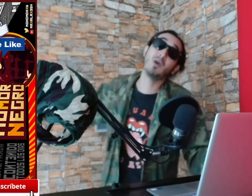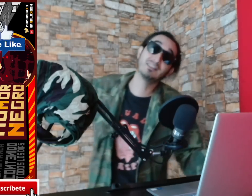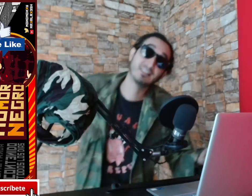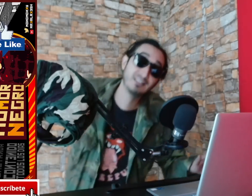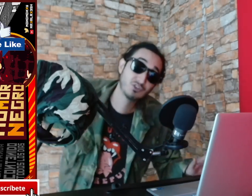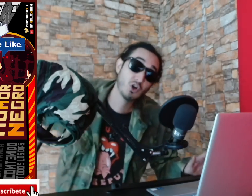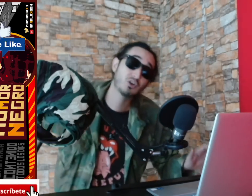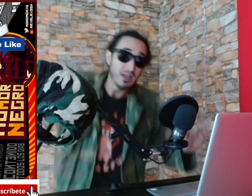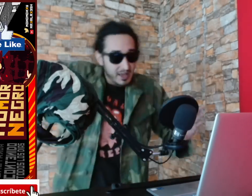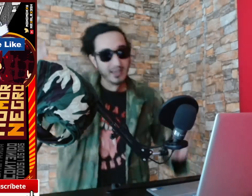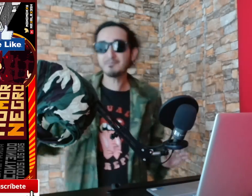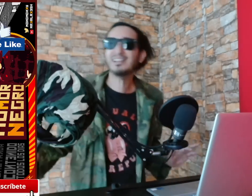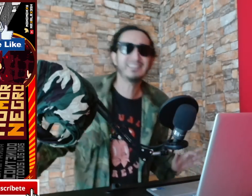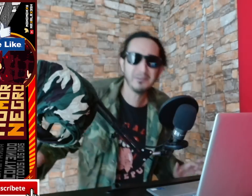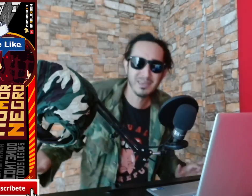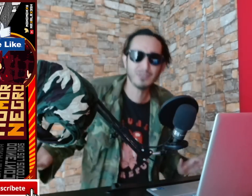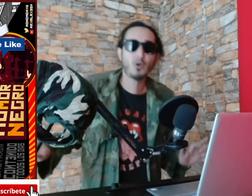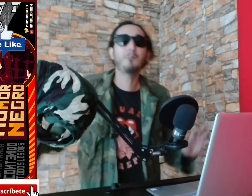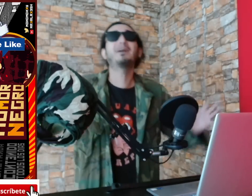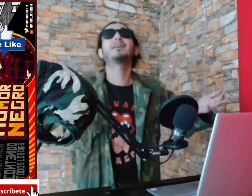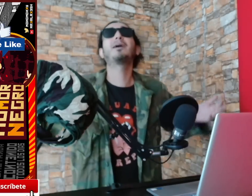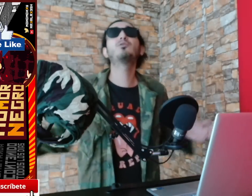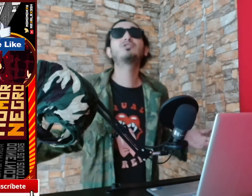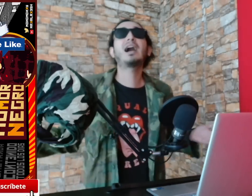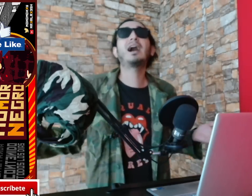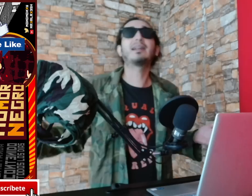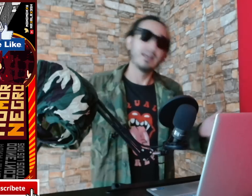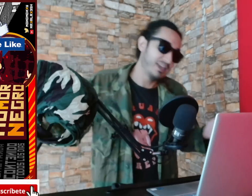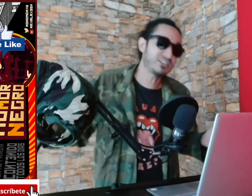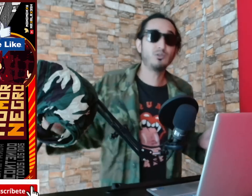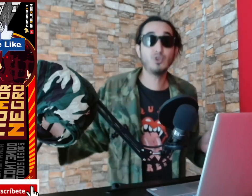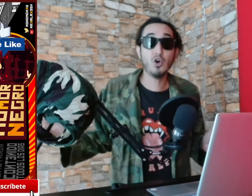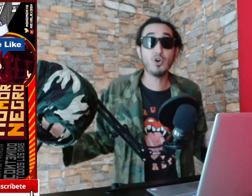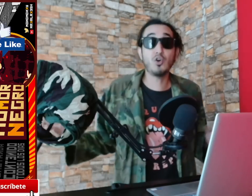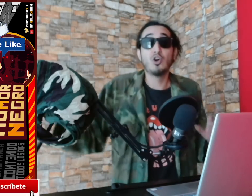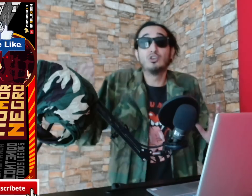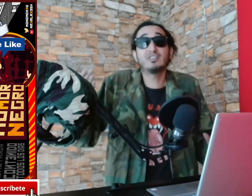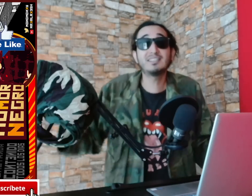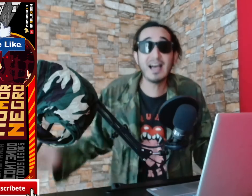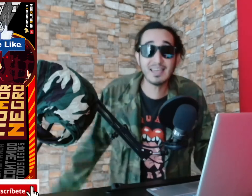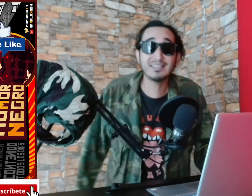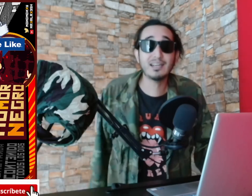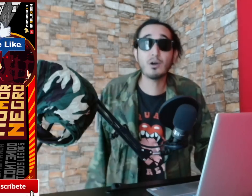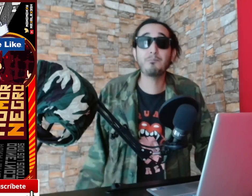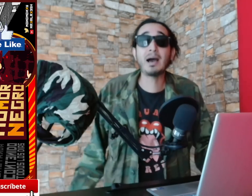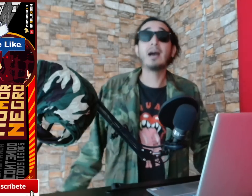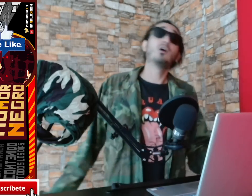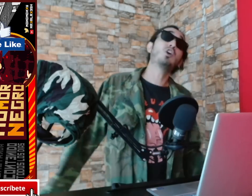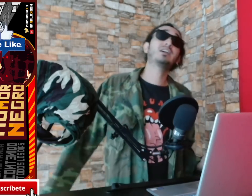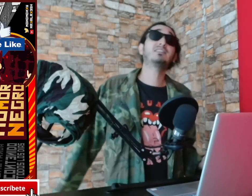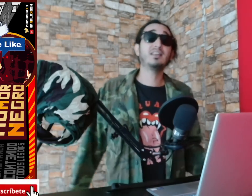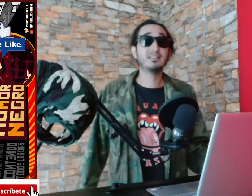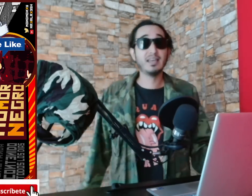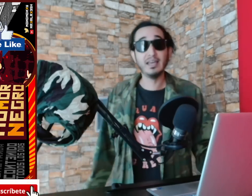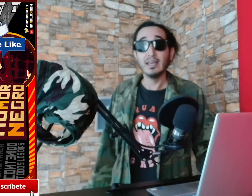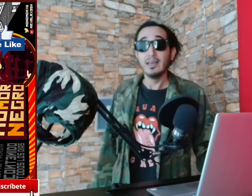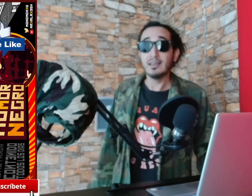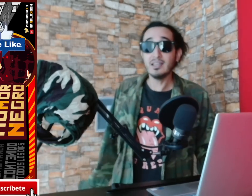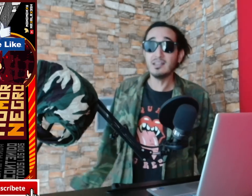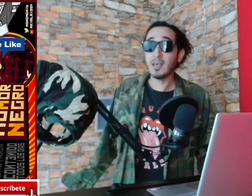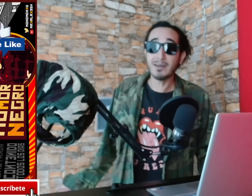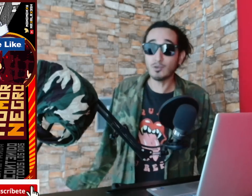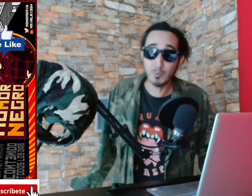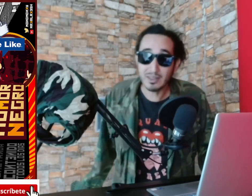Facebook y sus cuentas de tiktok es más entretenimiento compa te va a gustar Échale un ojo no tienes nada que hacer compa o qué tienes que